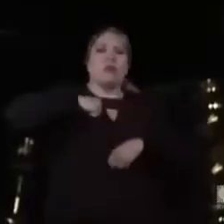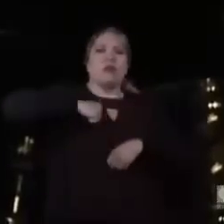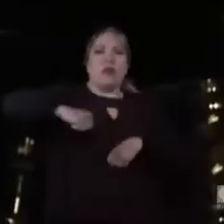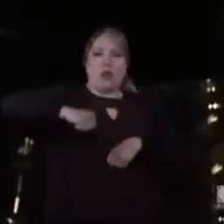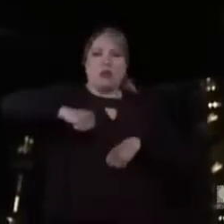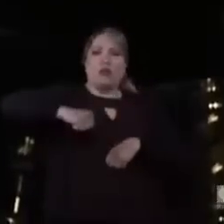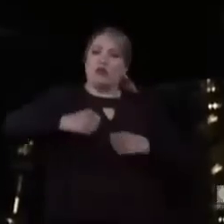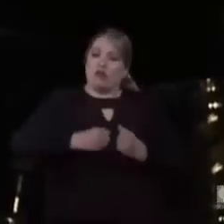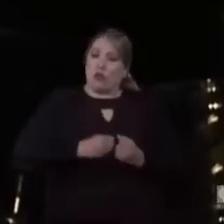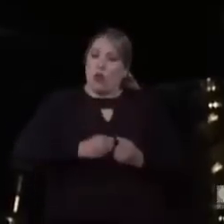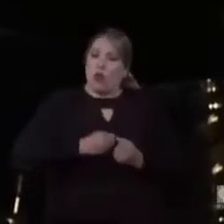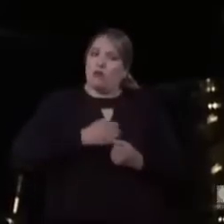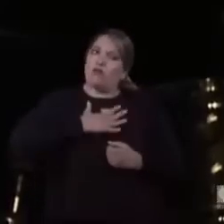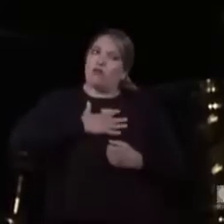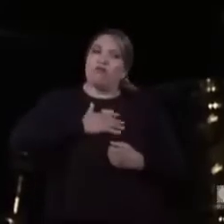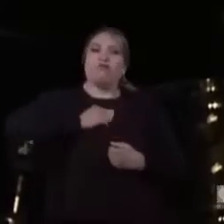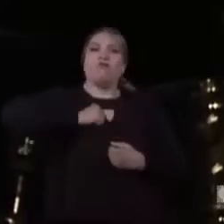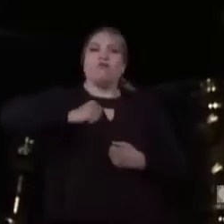derechos.